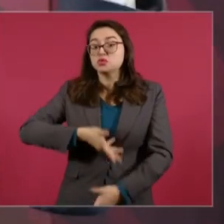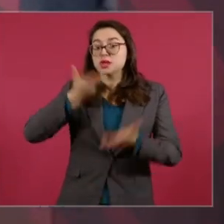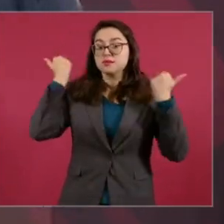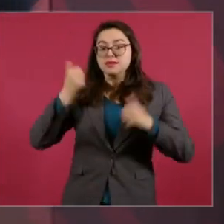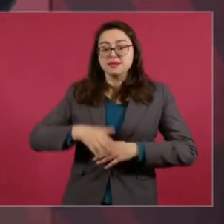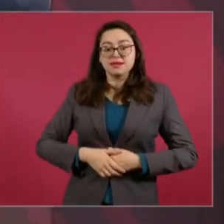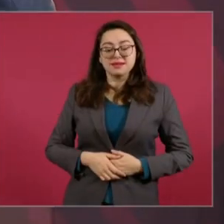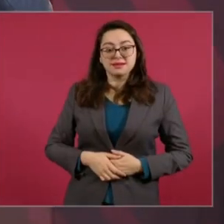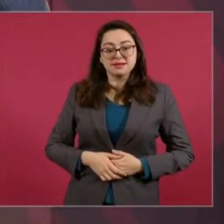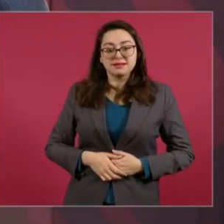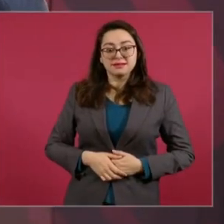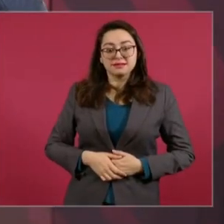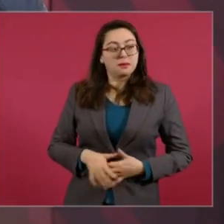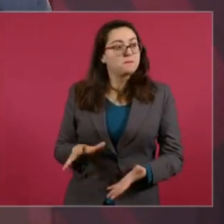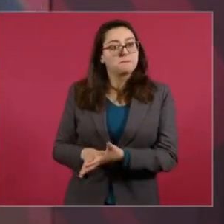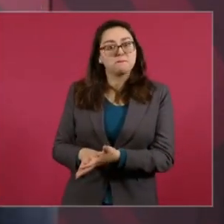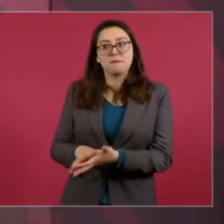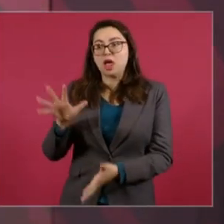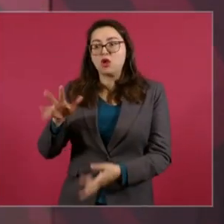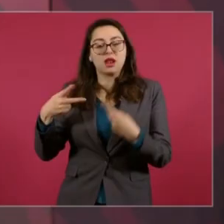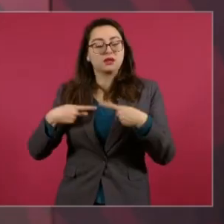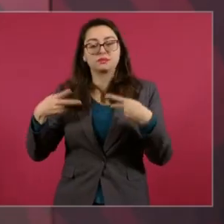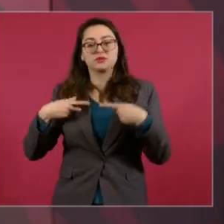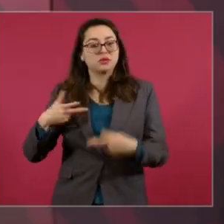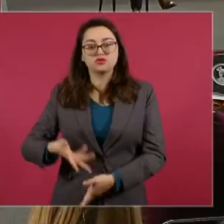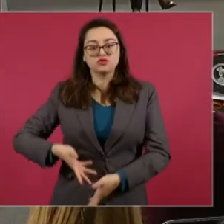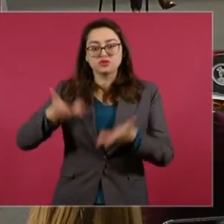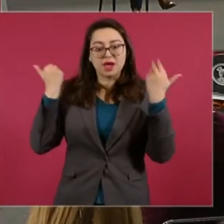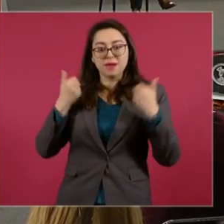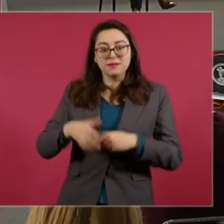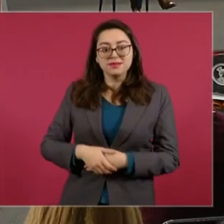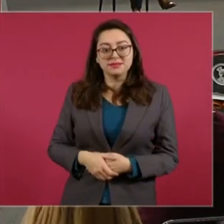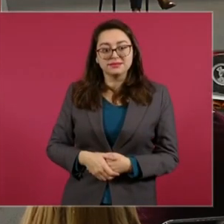la inmensa mayoría del pueblo de México.